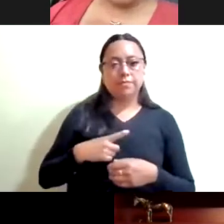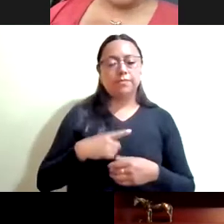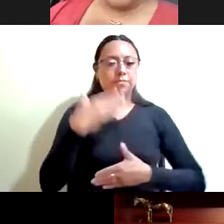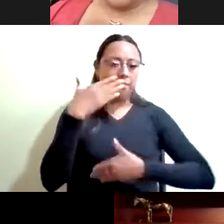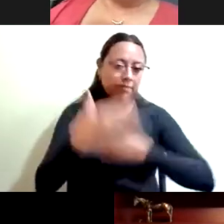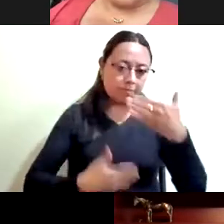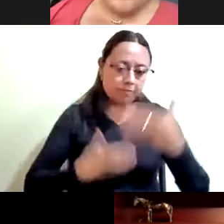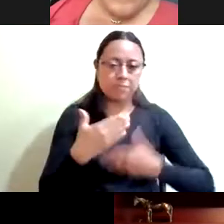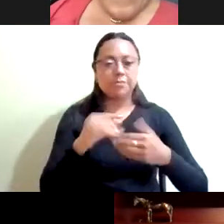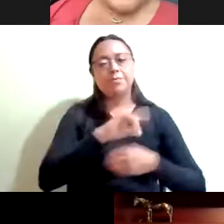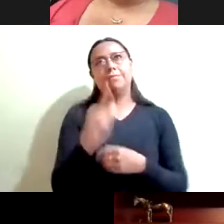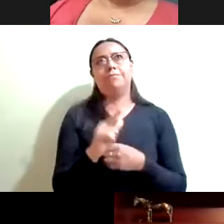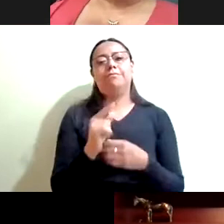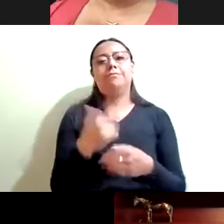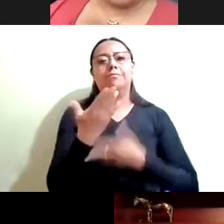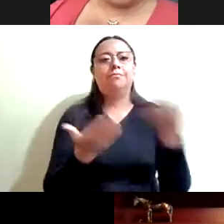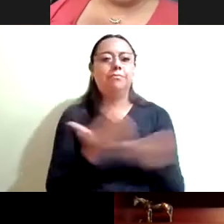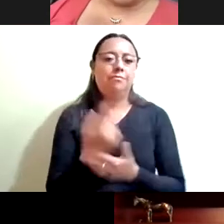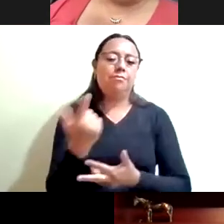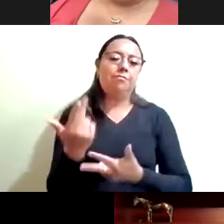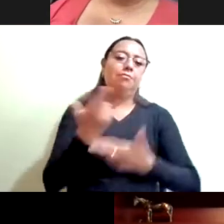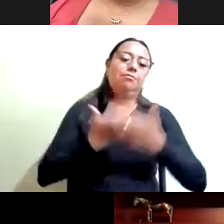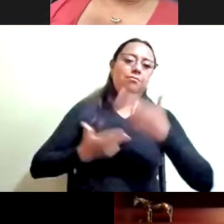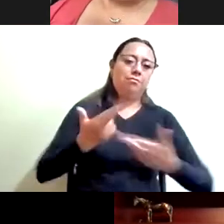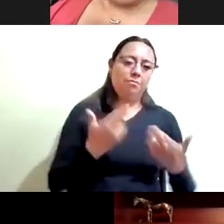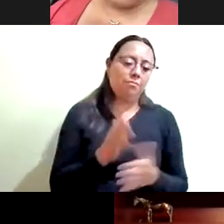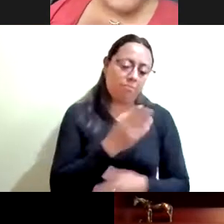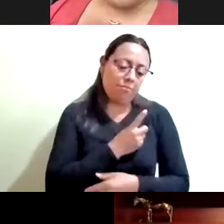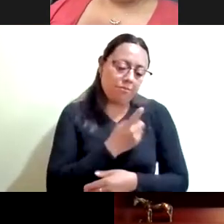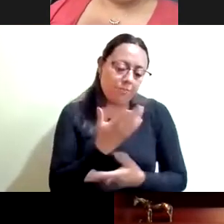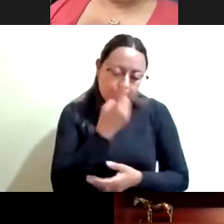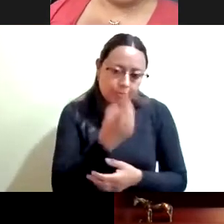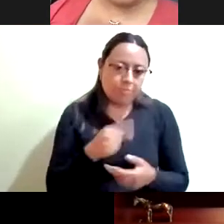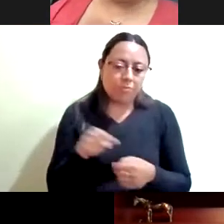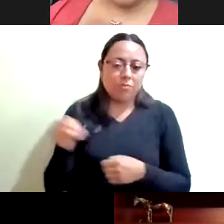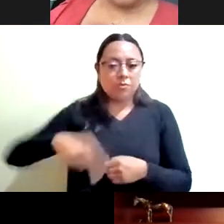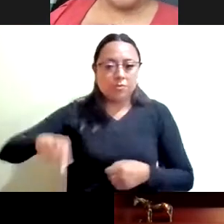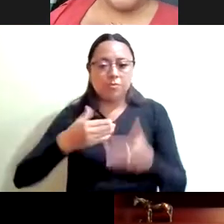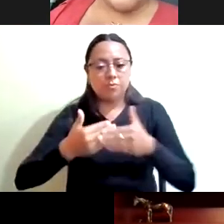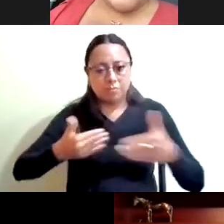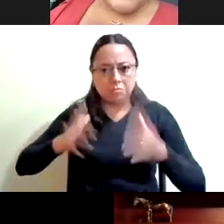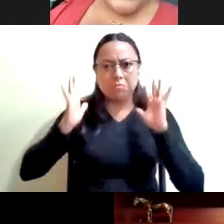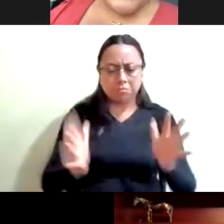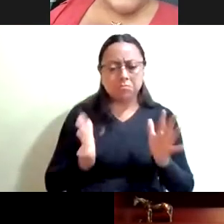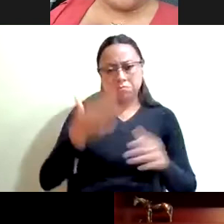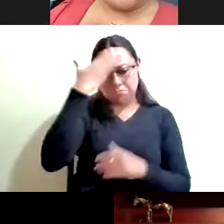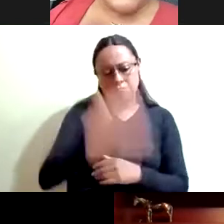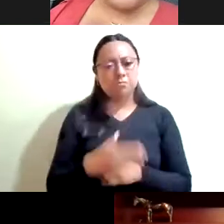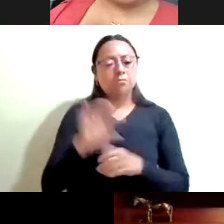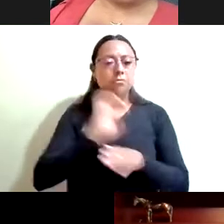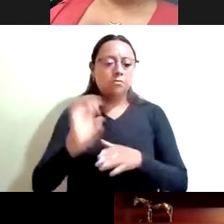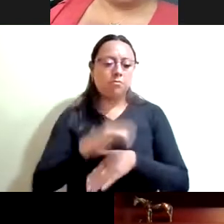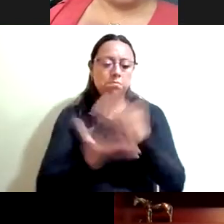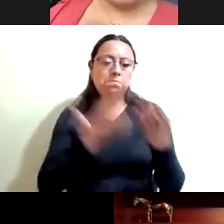que, digo, si ellos ya lo tenían previsto, pues hubieran planteado una propuesta a la Junta